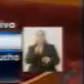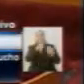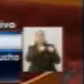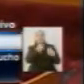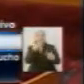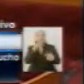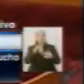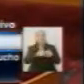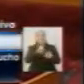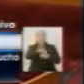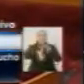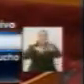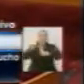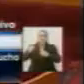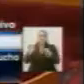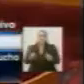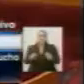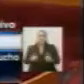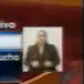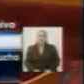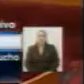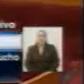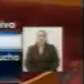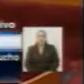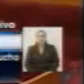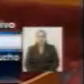responsables de estos hechos lamentables